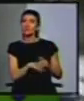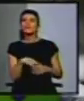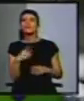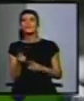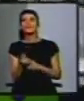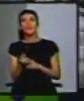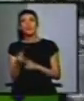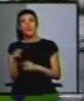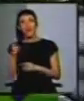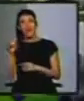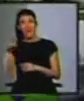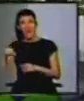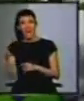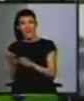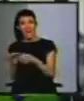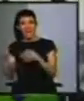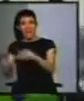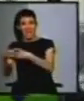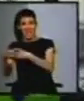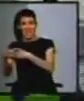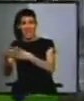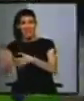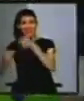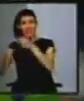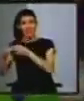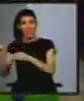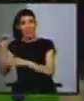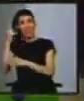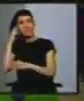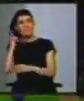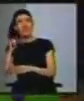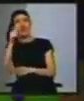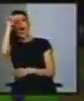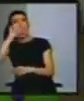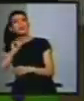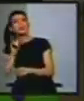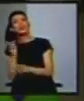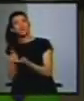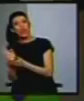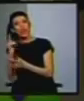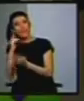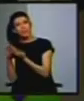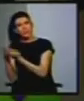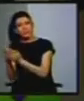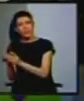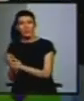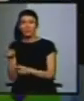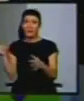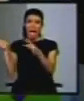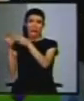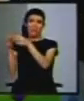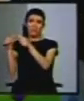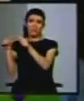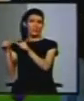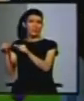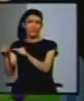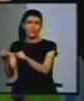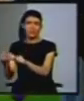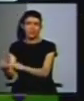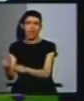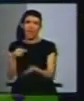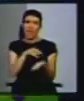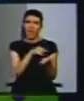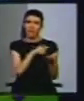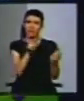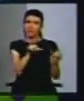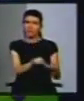de RN seguirá estudiando si lo sanciona o no. Una alianza cada vez más alicaída en el Congreso y un nuevo bloque que promete que